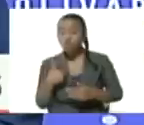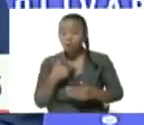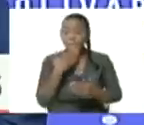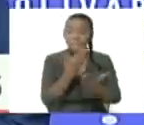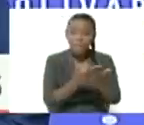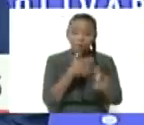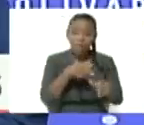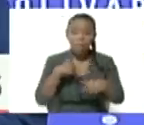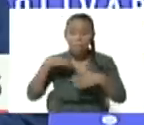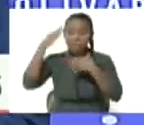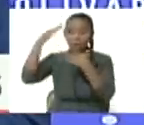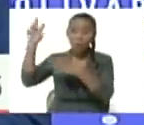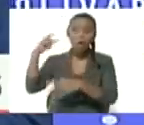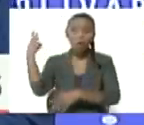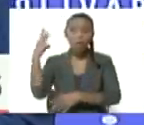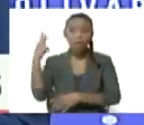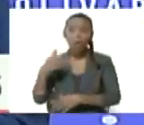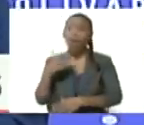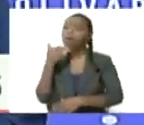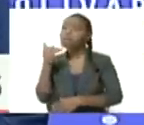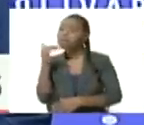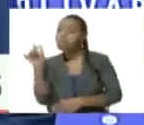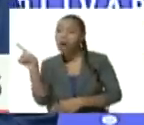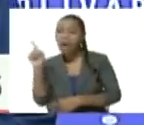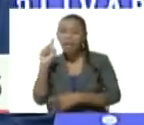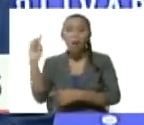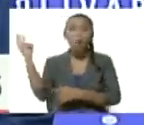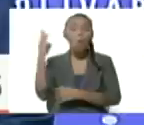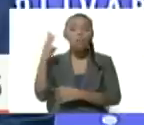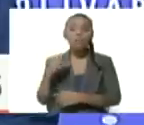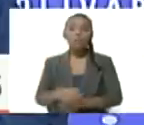Mis saludos a Washington. Pronto estaré por allá, en Washington.